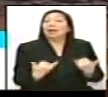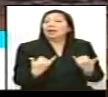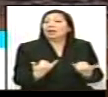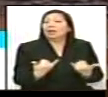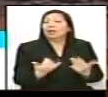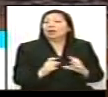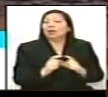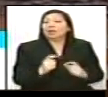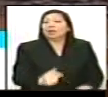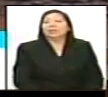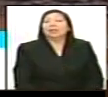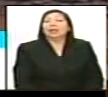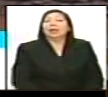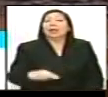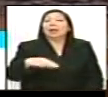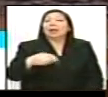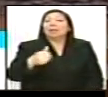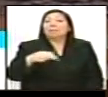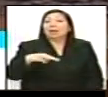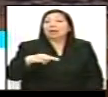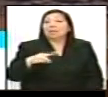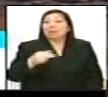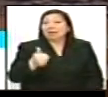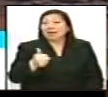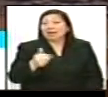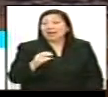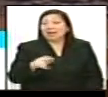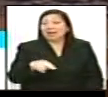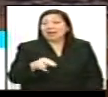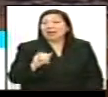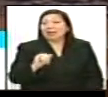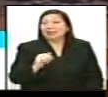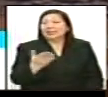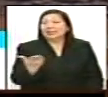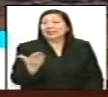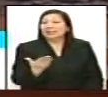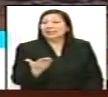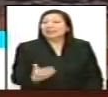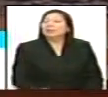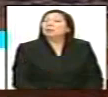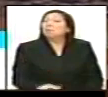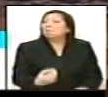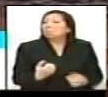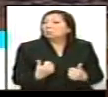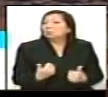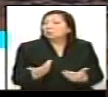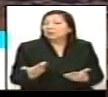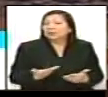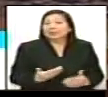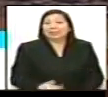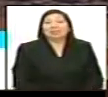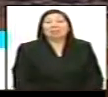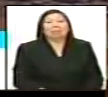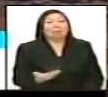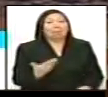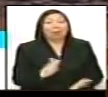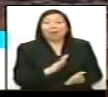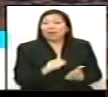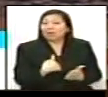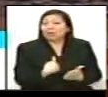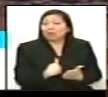el caso del congresista Mamani, ¿no? El más claro. Y el problema de aplicación temporal, por excelencia, el caso, me parece que a